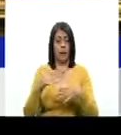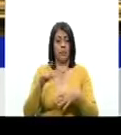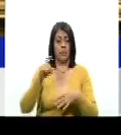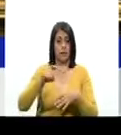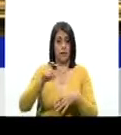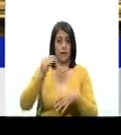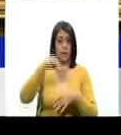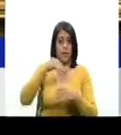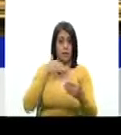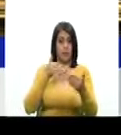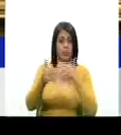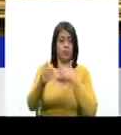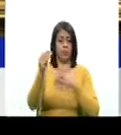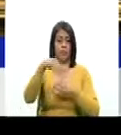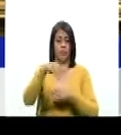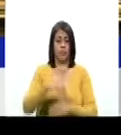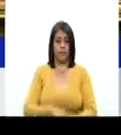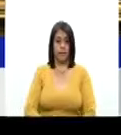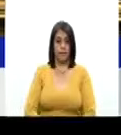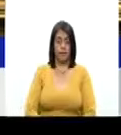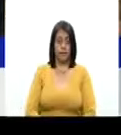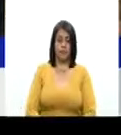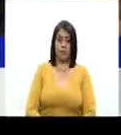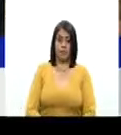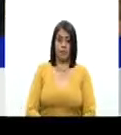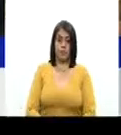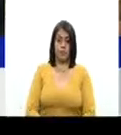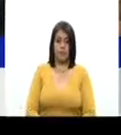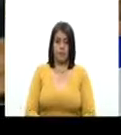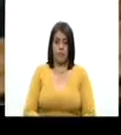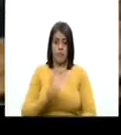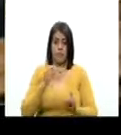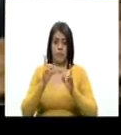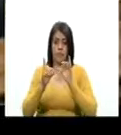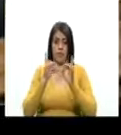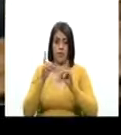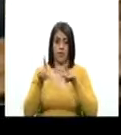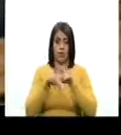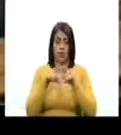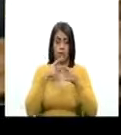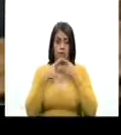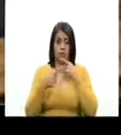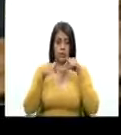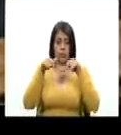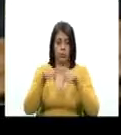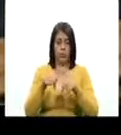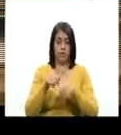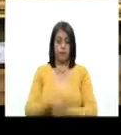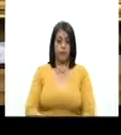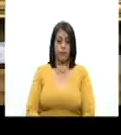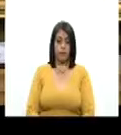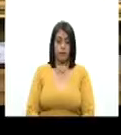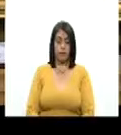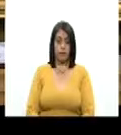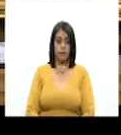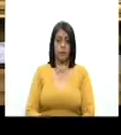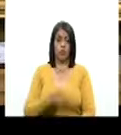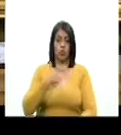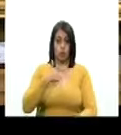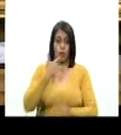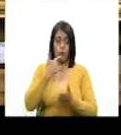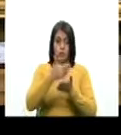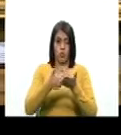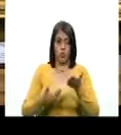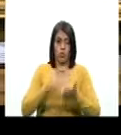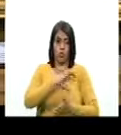más ir más allá que un debate como habíamos previsto para el día de hoy. Por tanto, yo propongo que